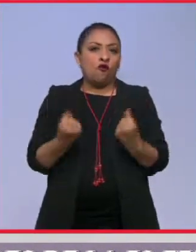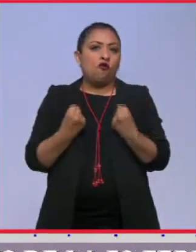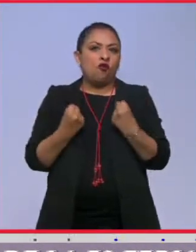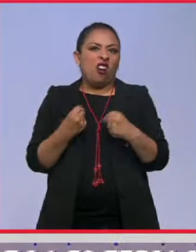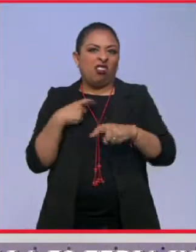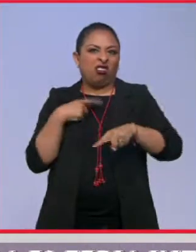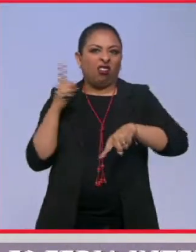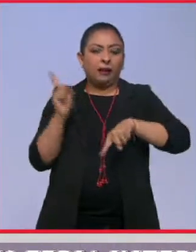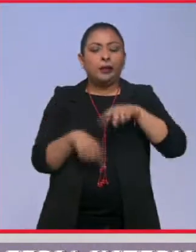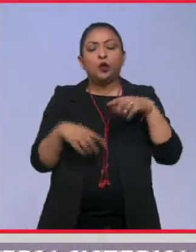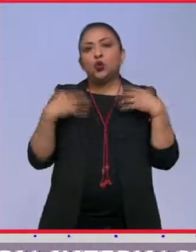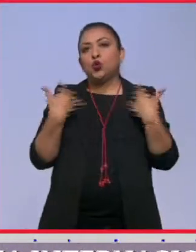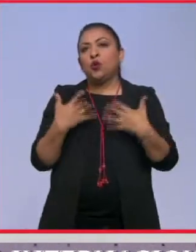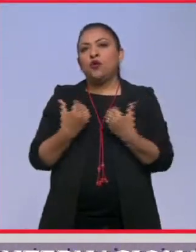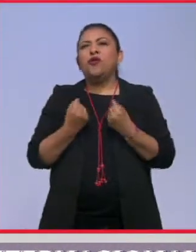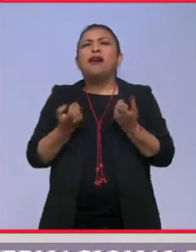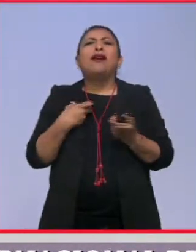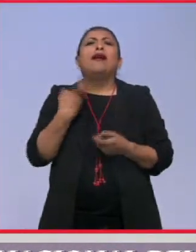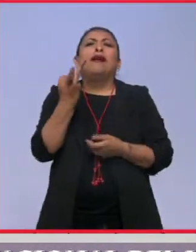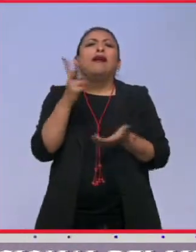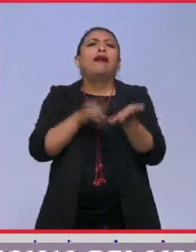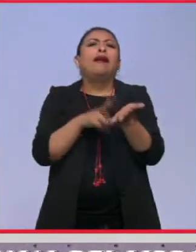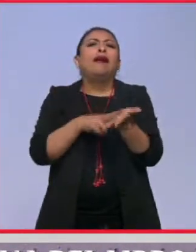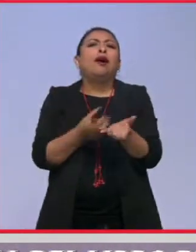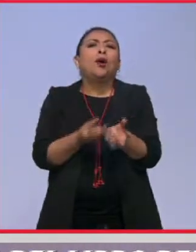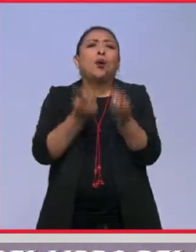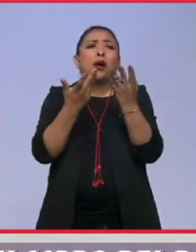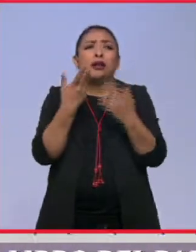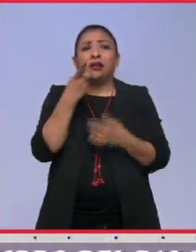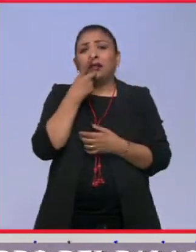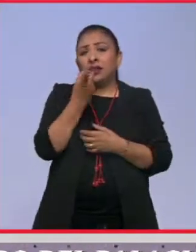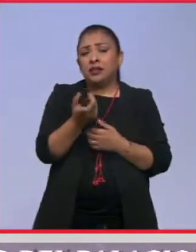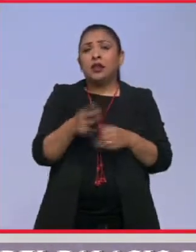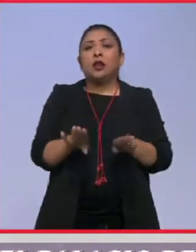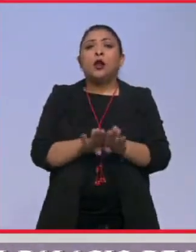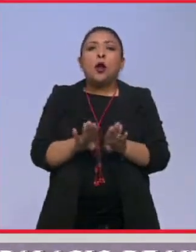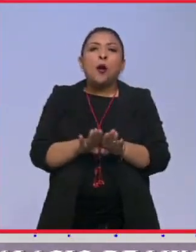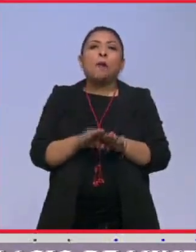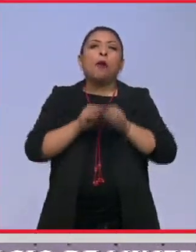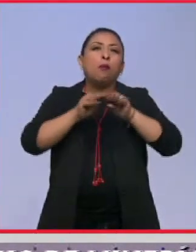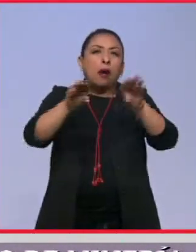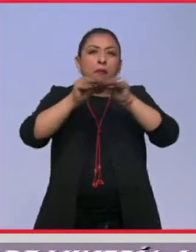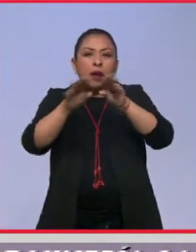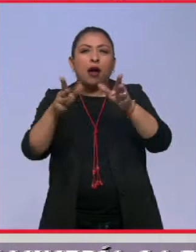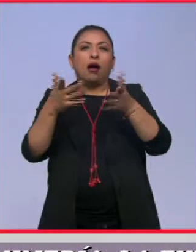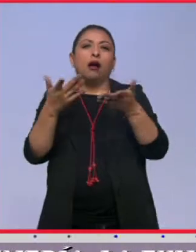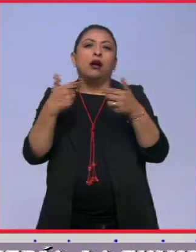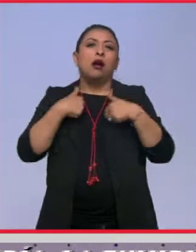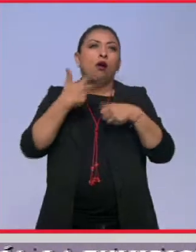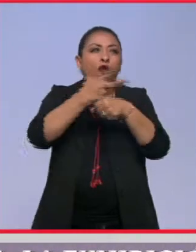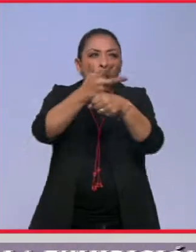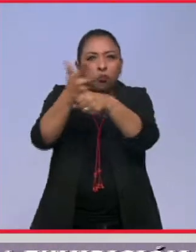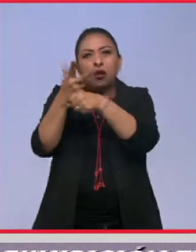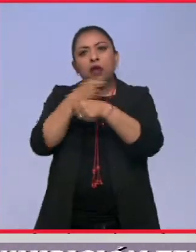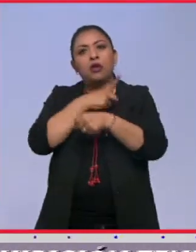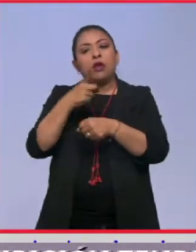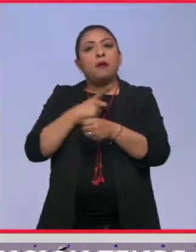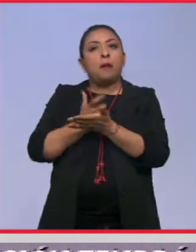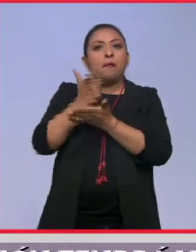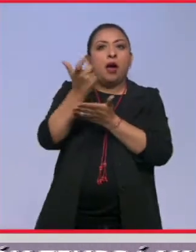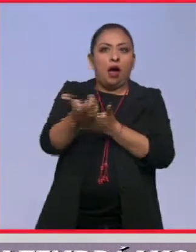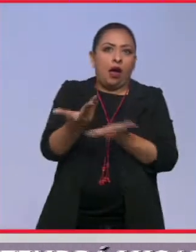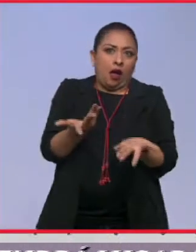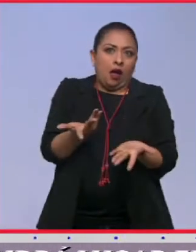tomaron. Es extrema. ¿Y eso cuánto puede costar? Digamos, porque en términos de publicidad, de producción, y bueno, tienes que indemnizar al actor. No,